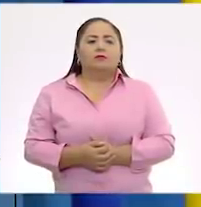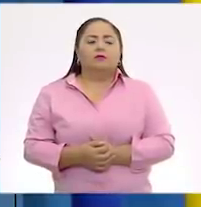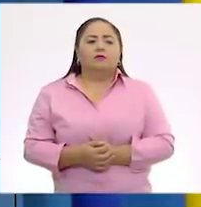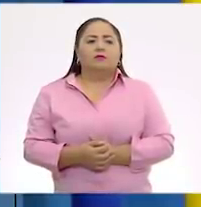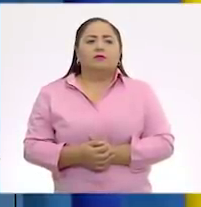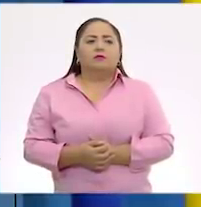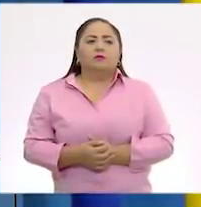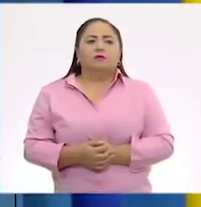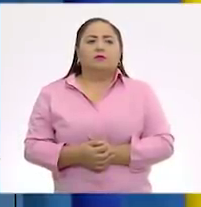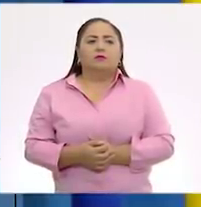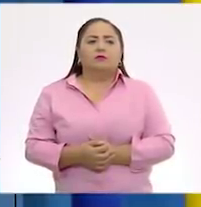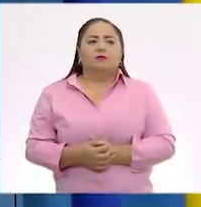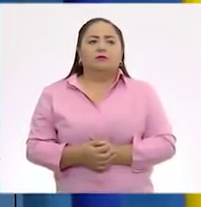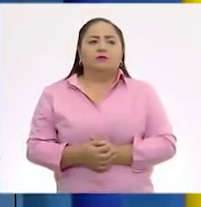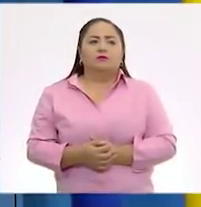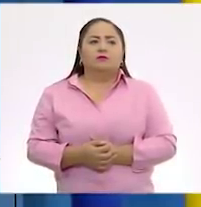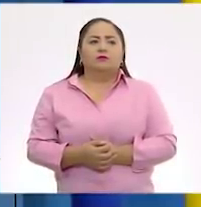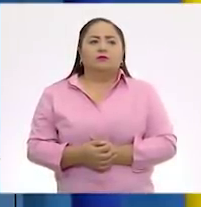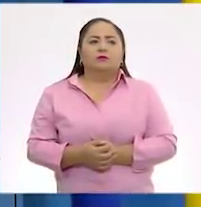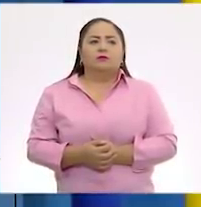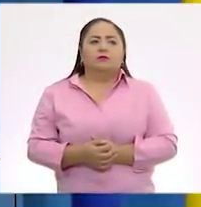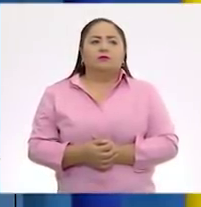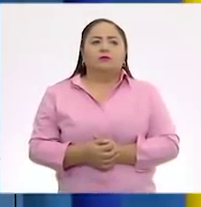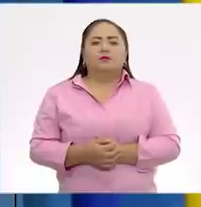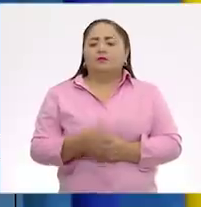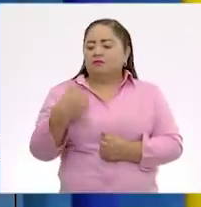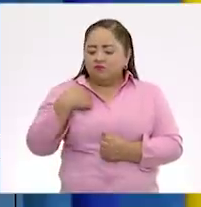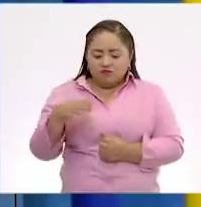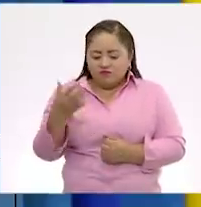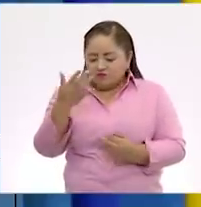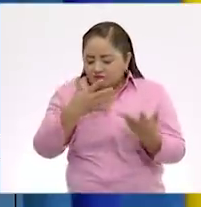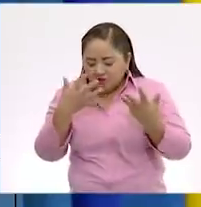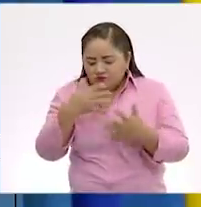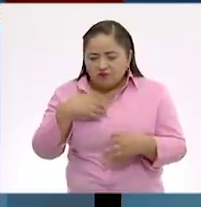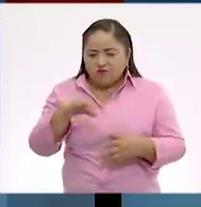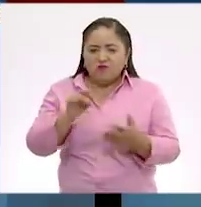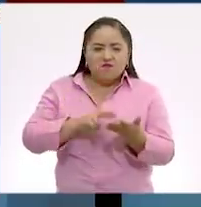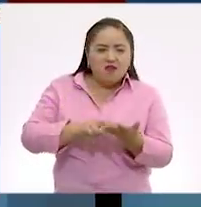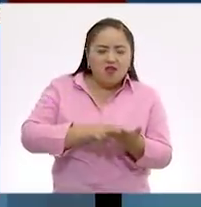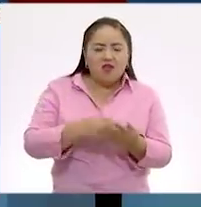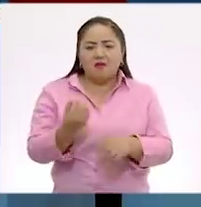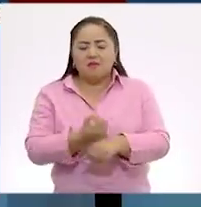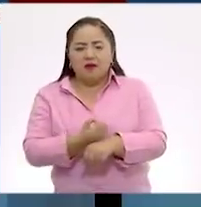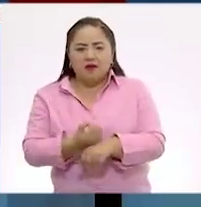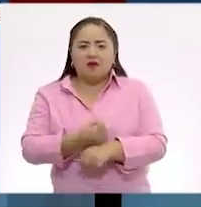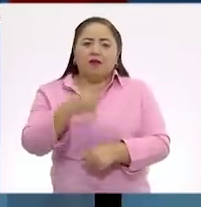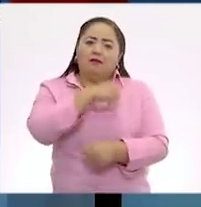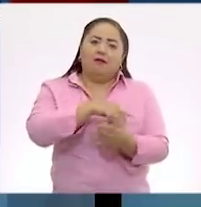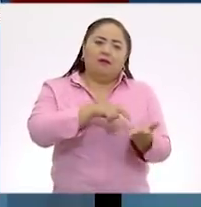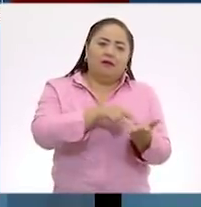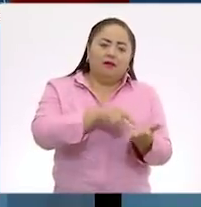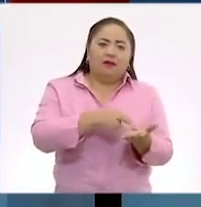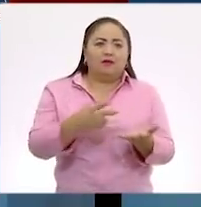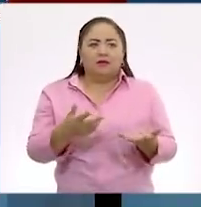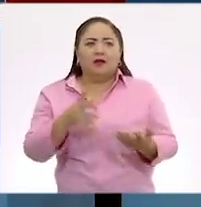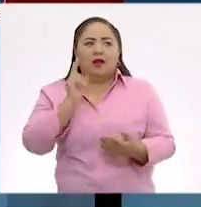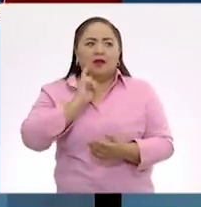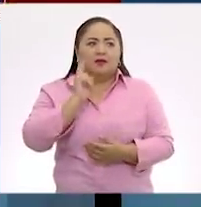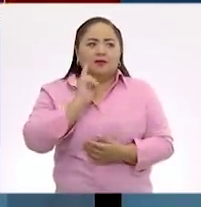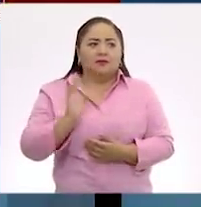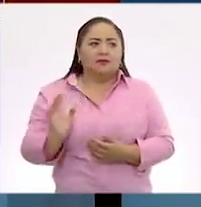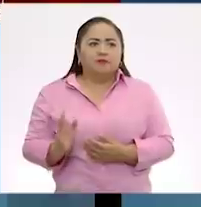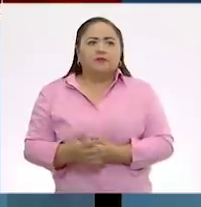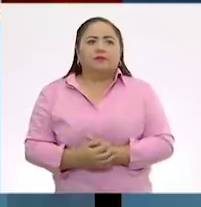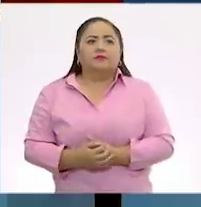Juan entonces, Carlos, ¿qué ahora, color vas a escoger? Yo escojo el negro. Yo estoy ahorita con verde, amarillo y también escogí ahorita un negro. Y creo